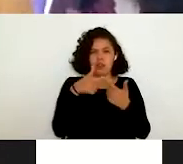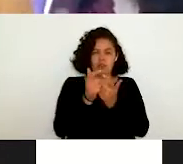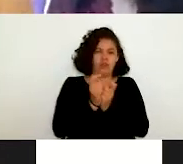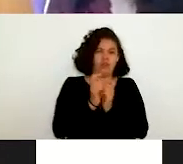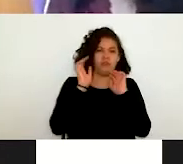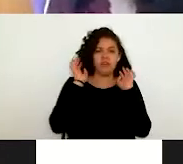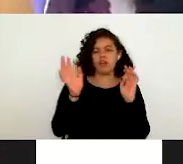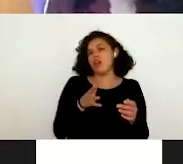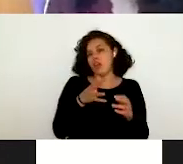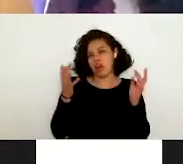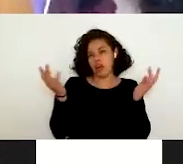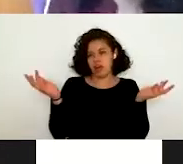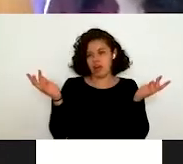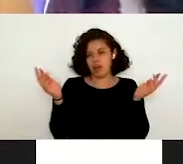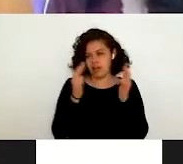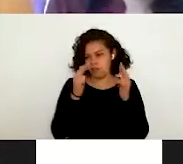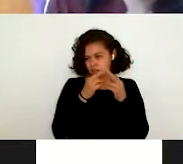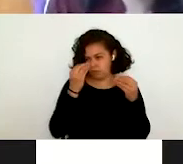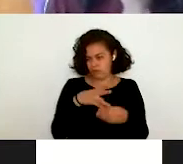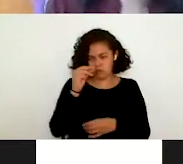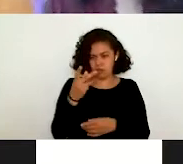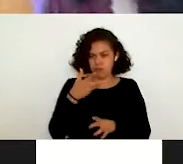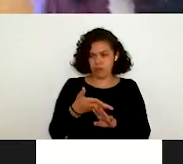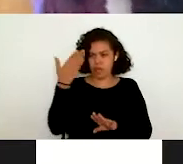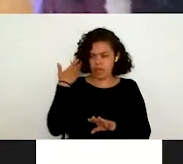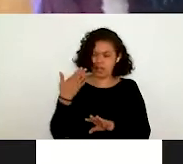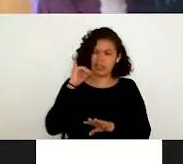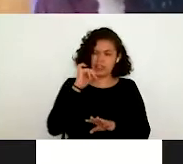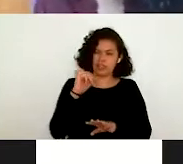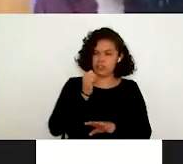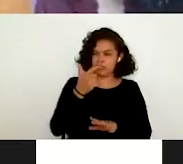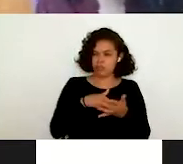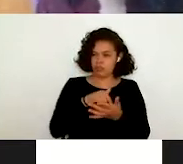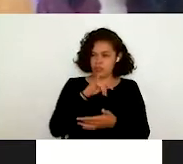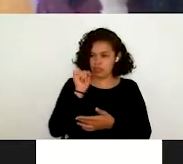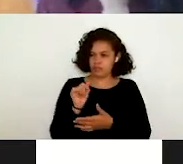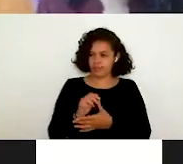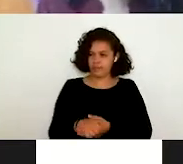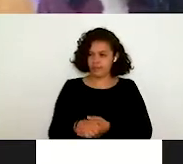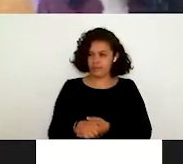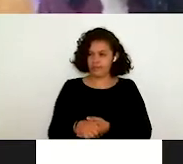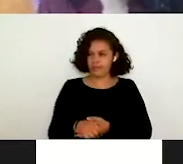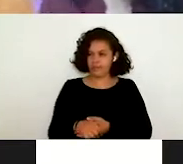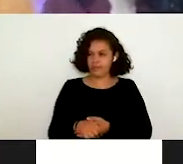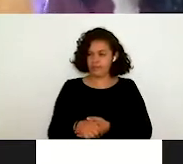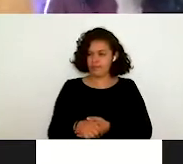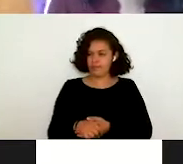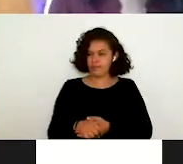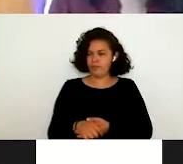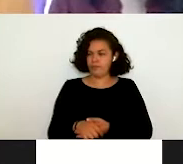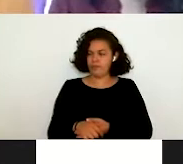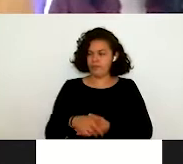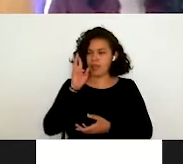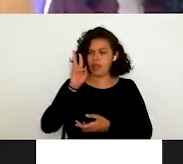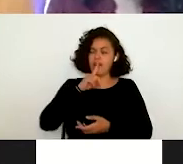no es tan religiosa como otras poblaciones, ¿no? Todo eso también nos va a determinar qué actividades puedo o